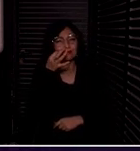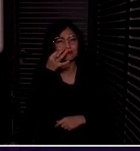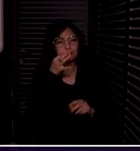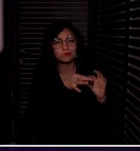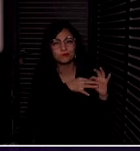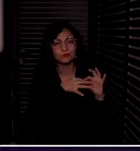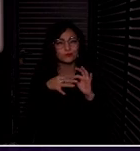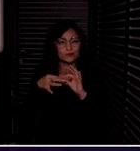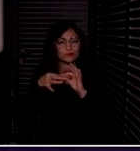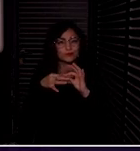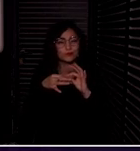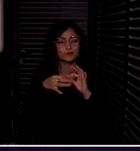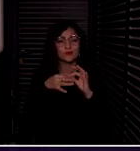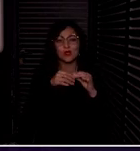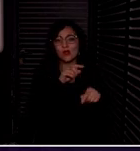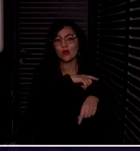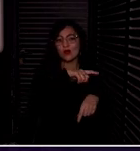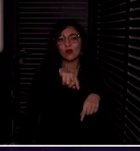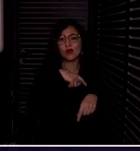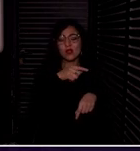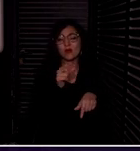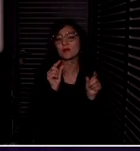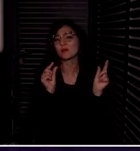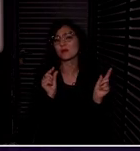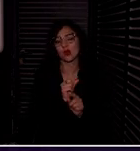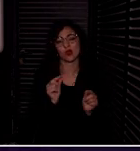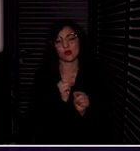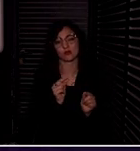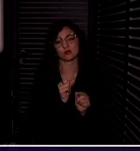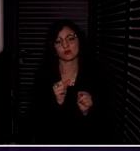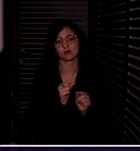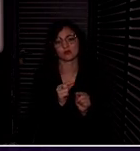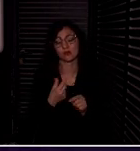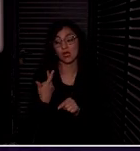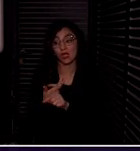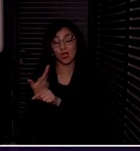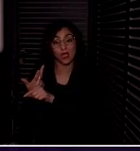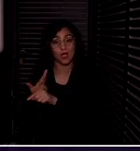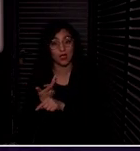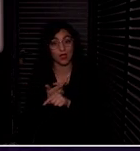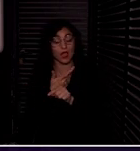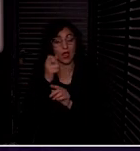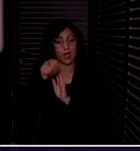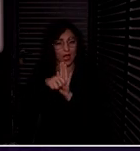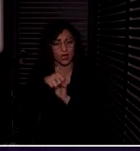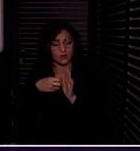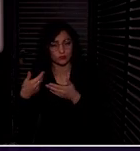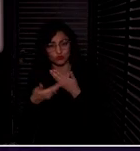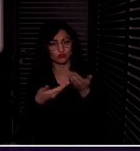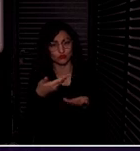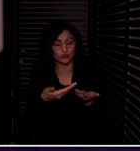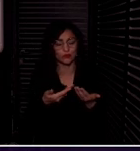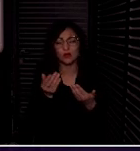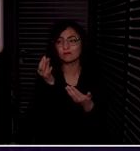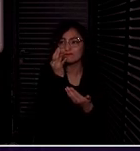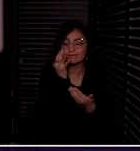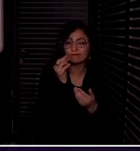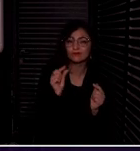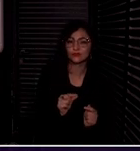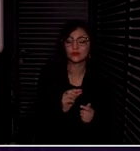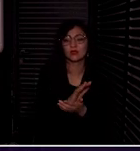son físicamente limitadas, por más que las generaciones puedan estar sin dormir nada más que